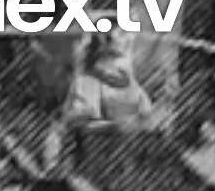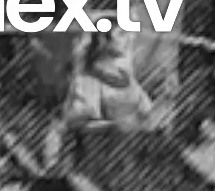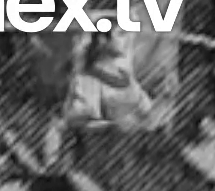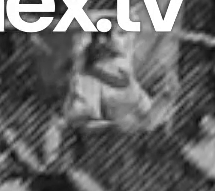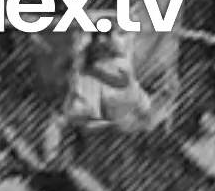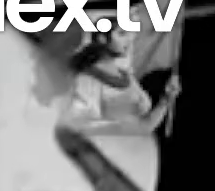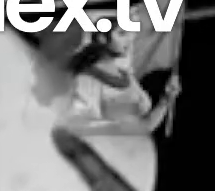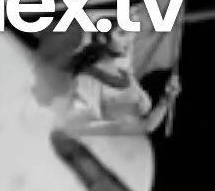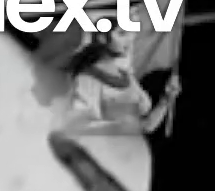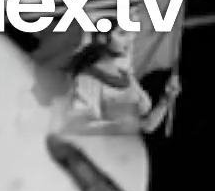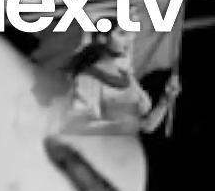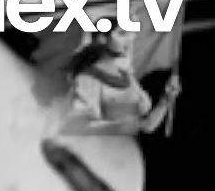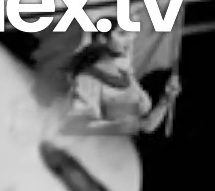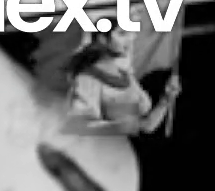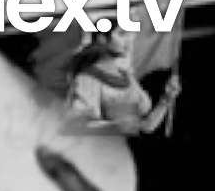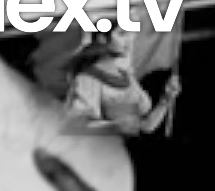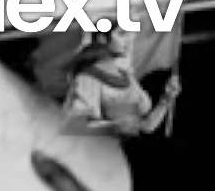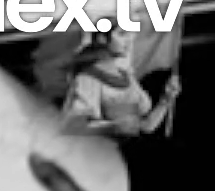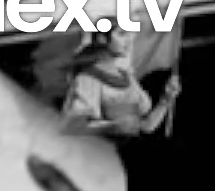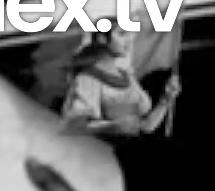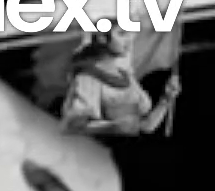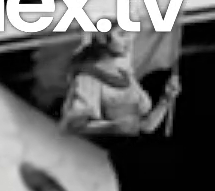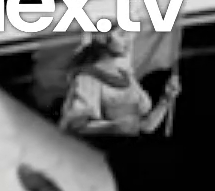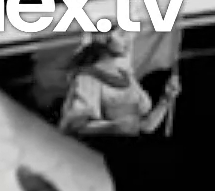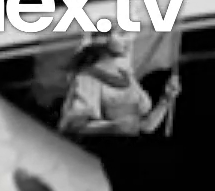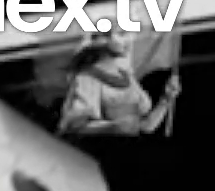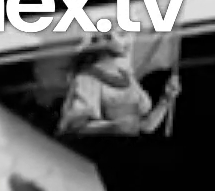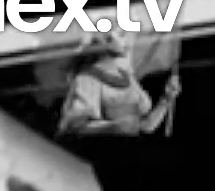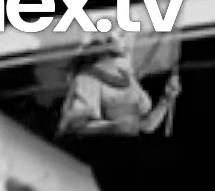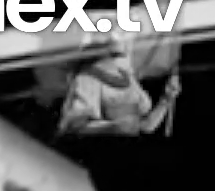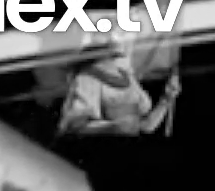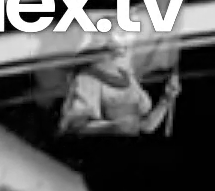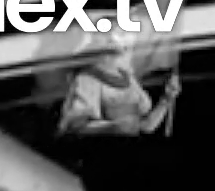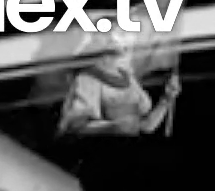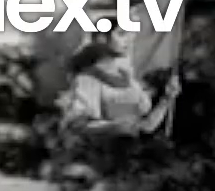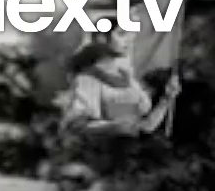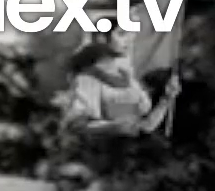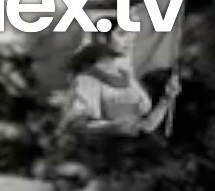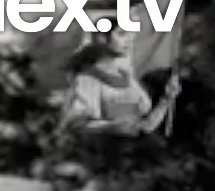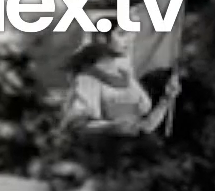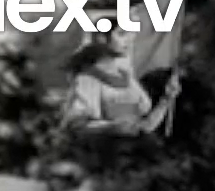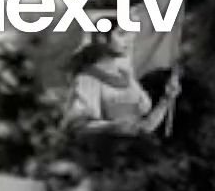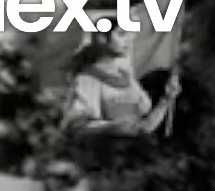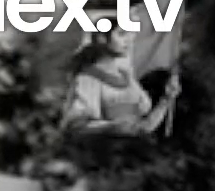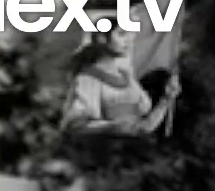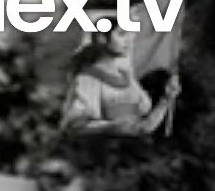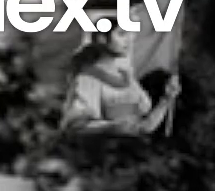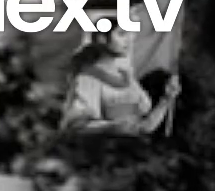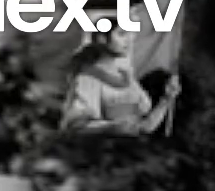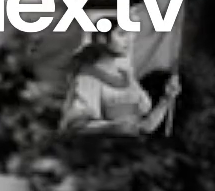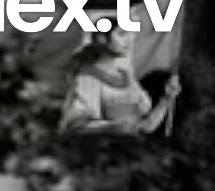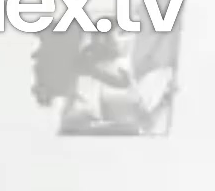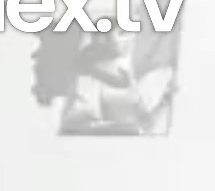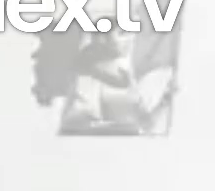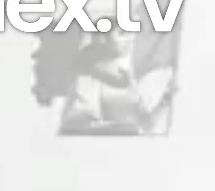políticos, Claudia Sheinbaum, que fue el entonces presidente, dijo Gustavo Díaz Ordaz, quien ordenó la represión militar que resultó en el